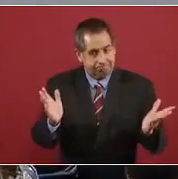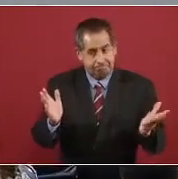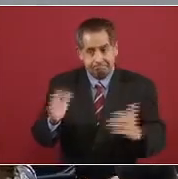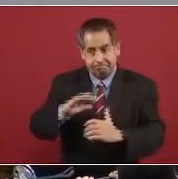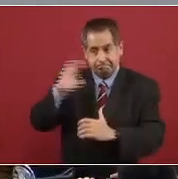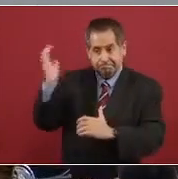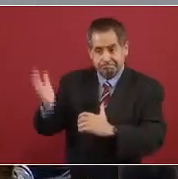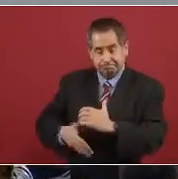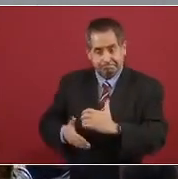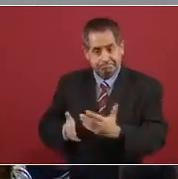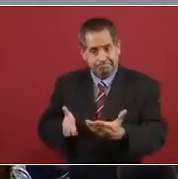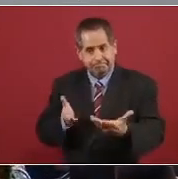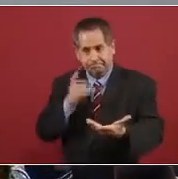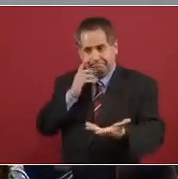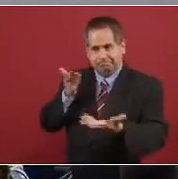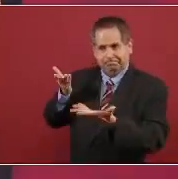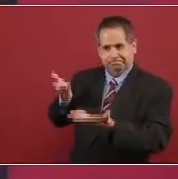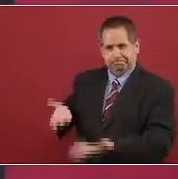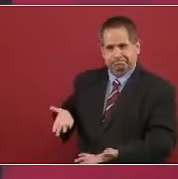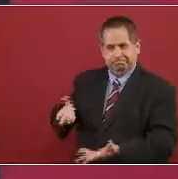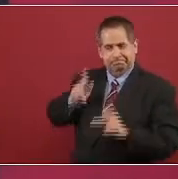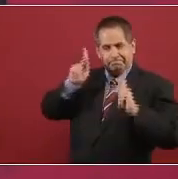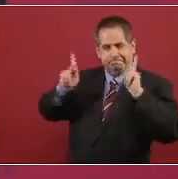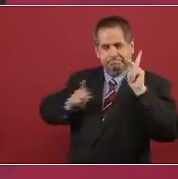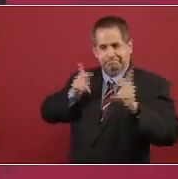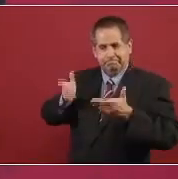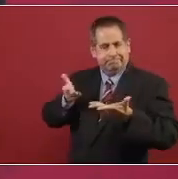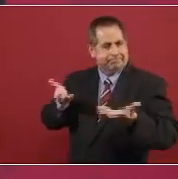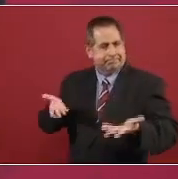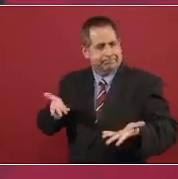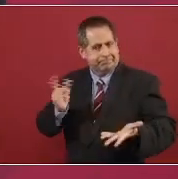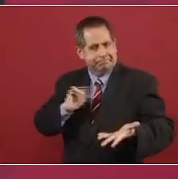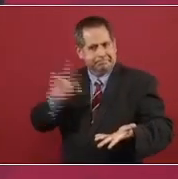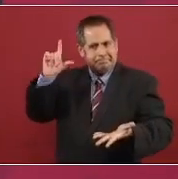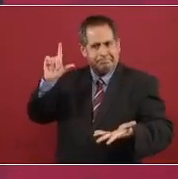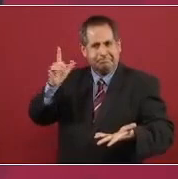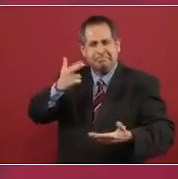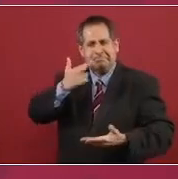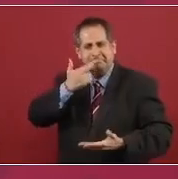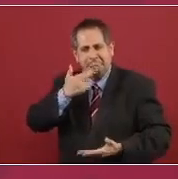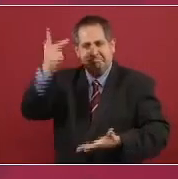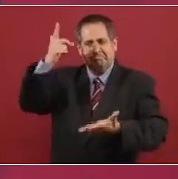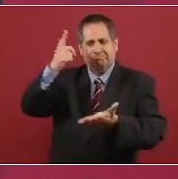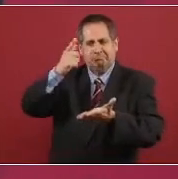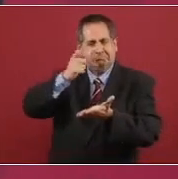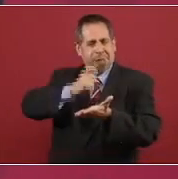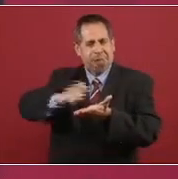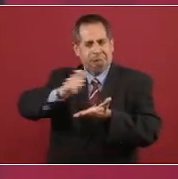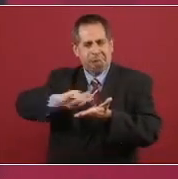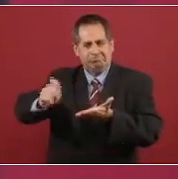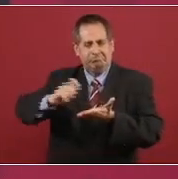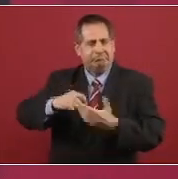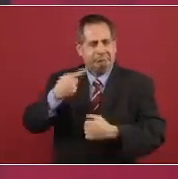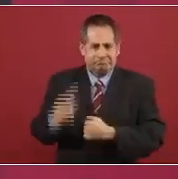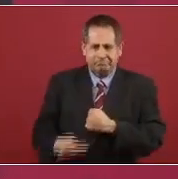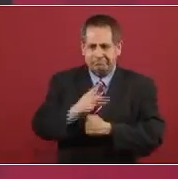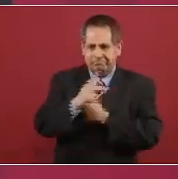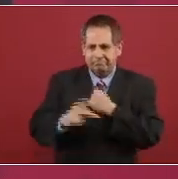terminar. Miren quién nos visita. La mejor escritora de nuestro